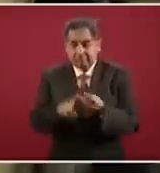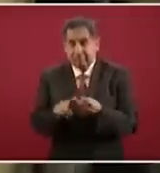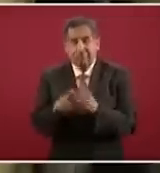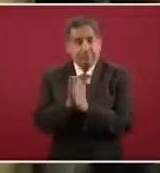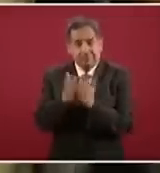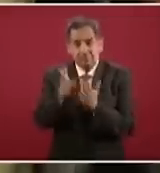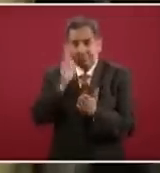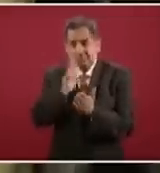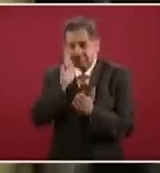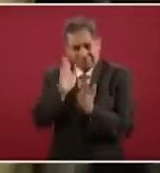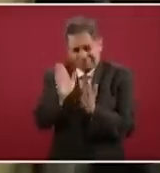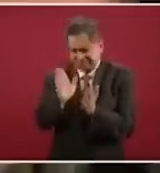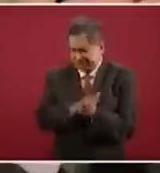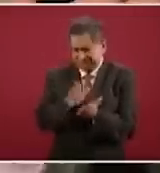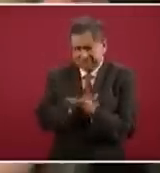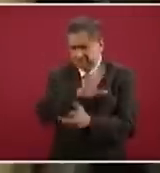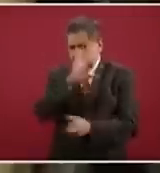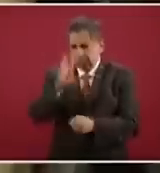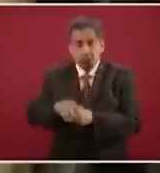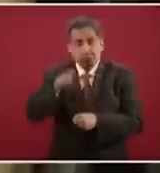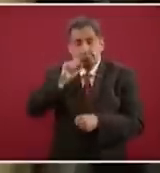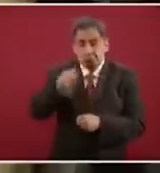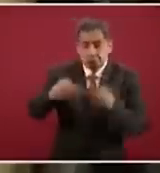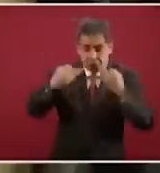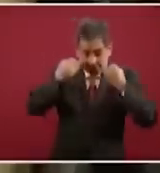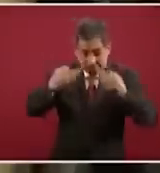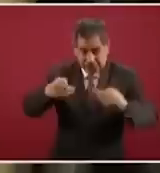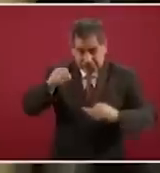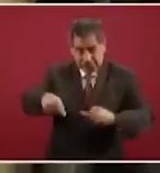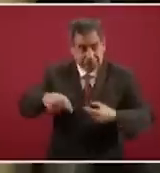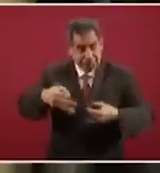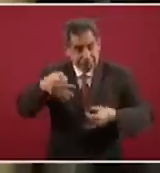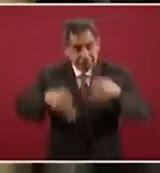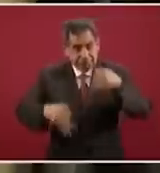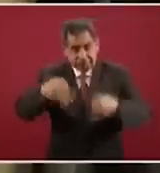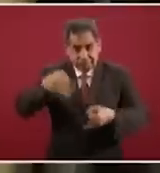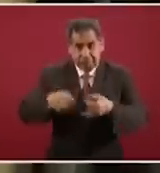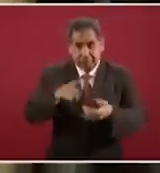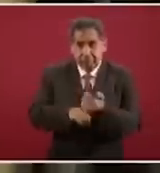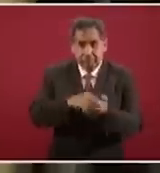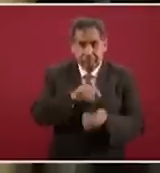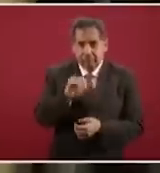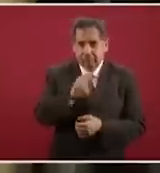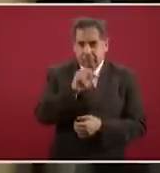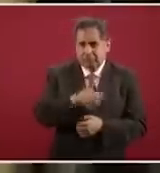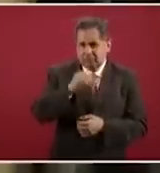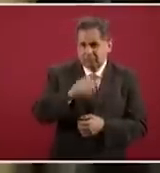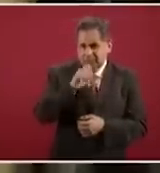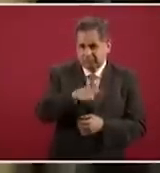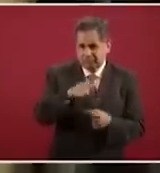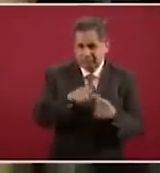Reveles. Hay el testimonio ante la misma causa judicial de Juan Manuel.